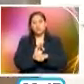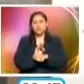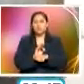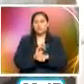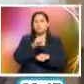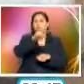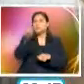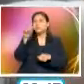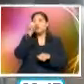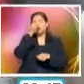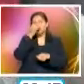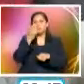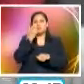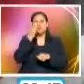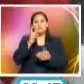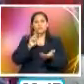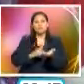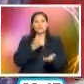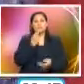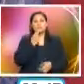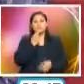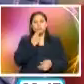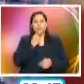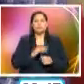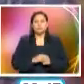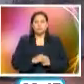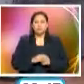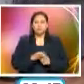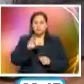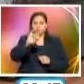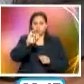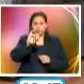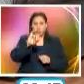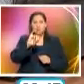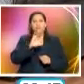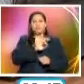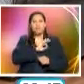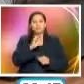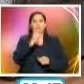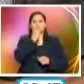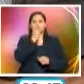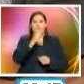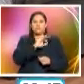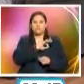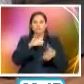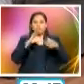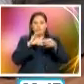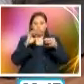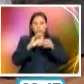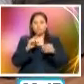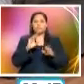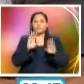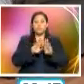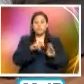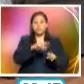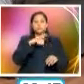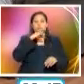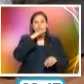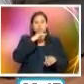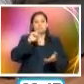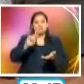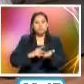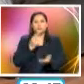mano y quiere sobre todo reciclar, ¿no es así? Así es. Sí. Yo creo que podríamos decir, Juan, que el reciclaje lo inventaron